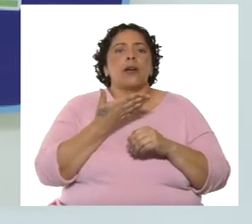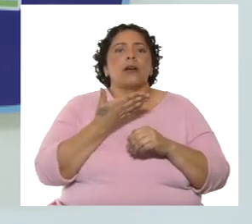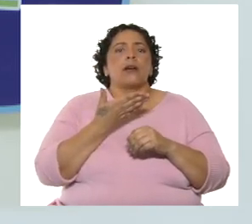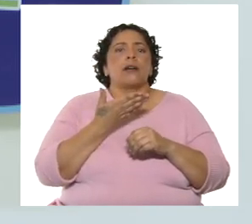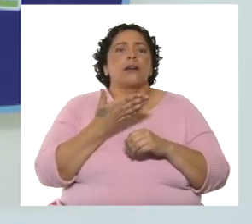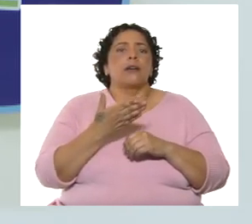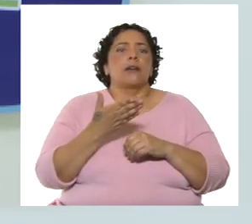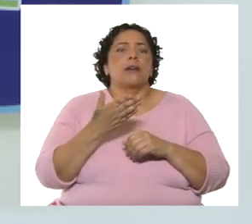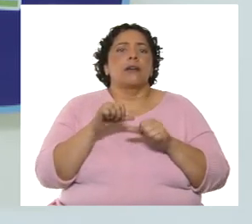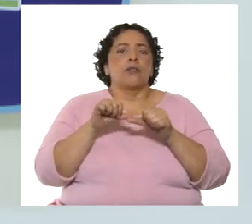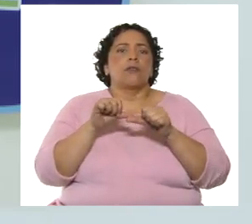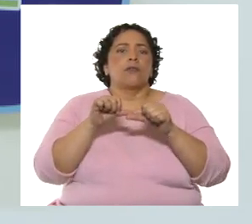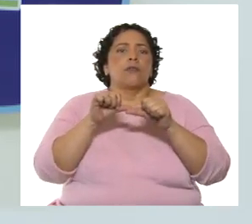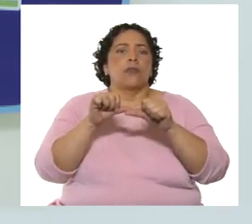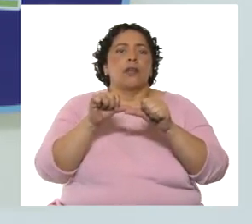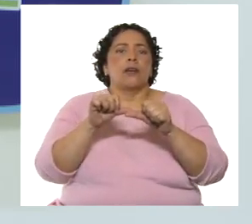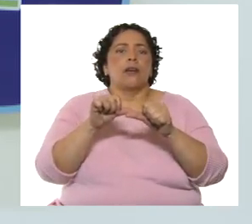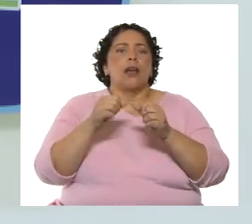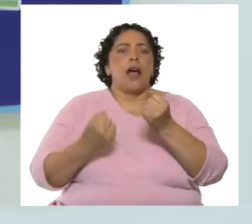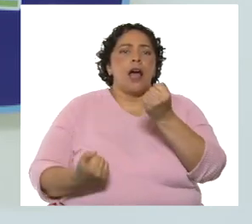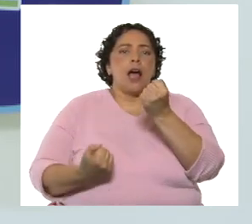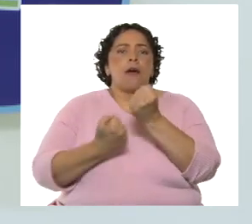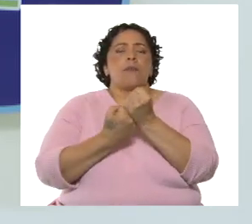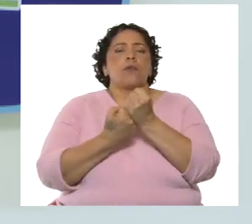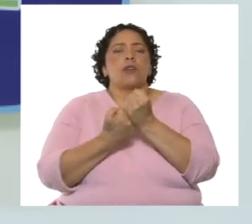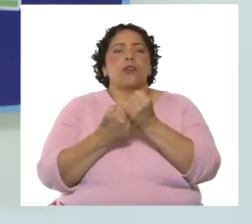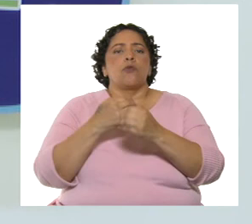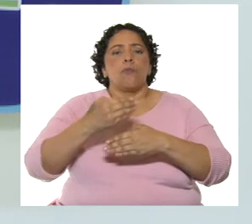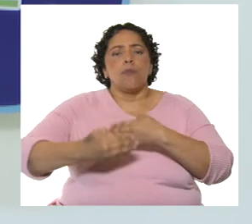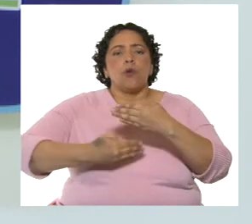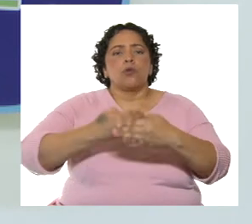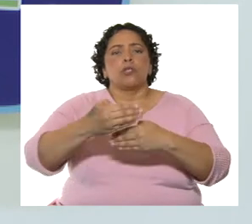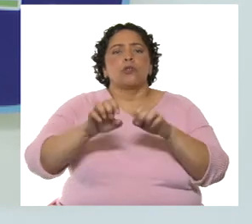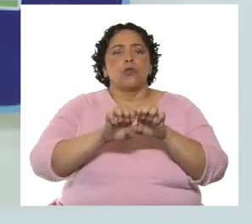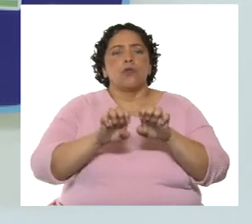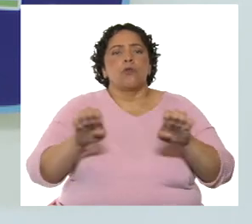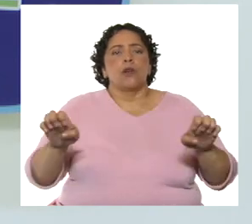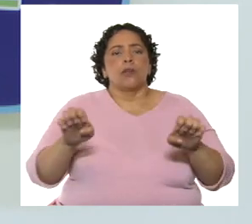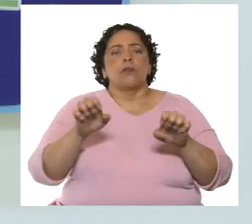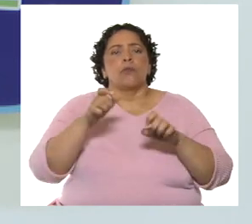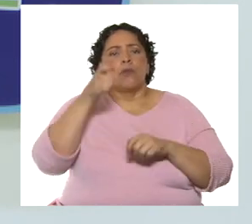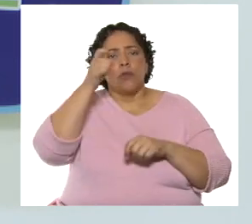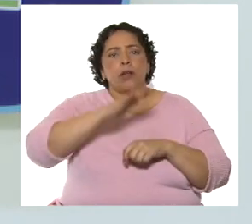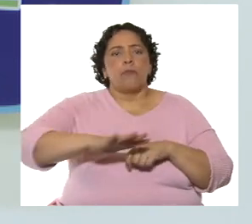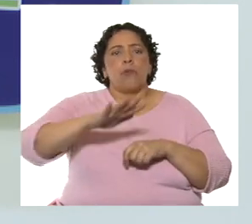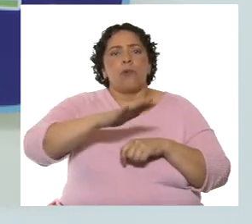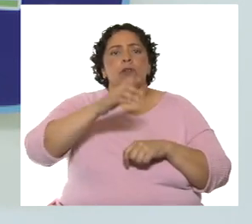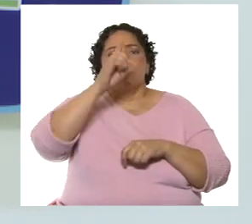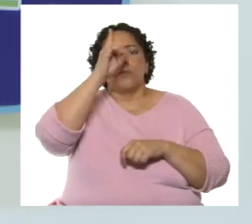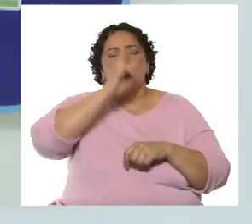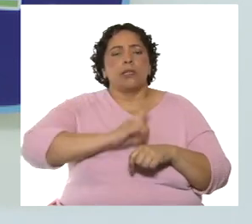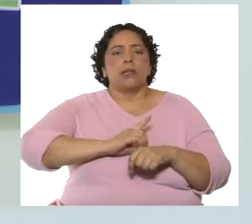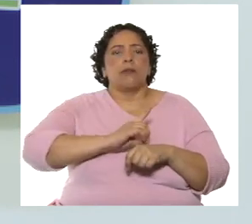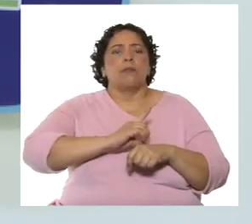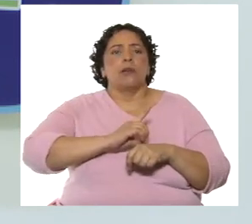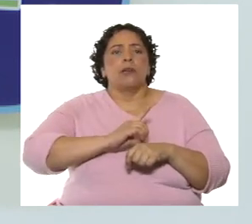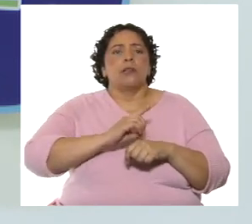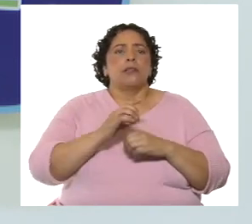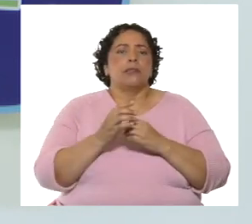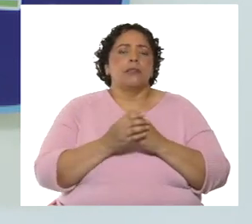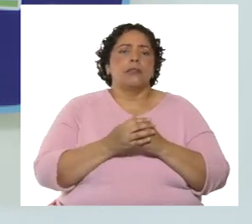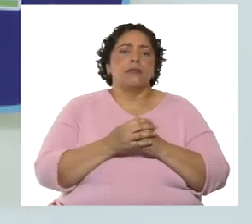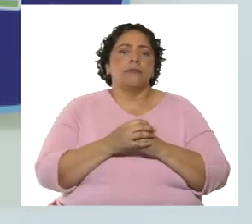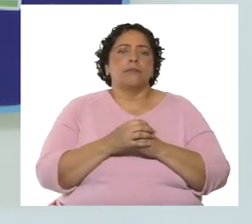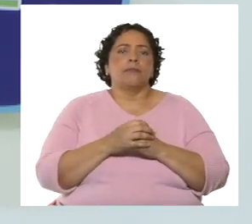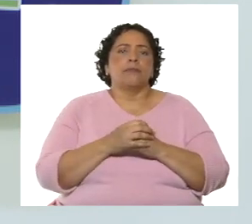que puedan seguir apoyando todo este proceso educativo de la población con necesidades educativas especiales y o